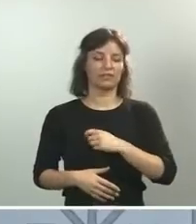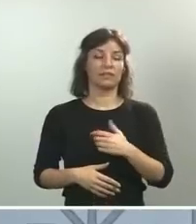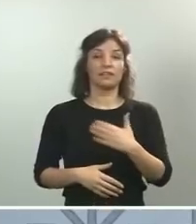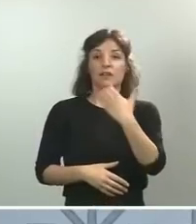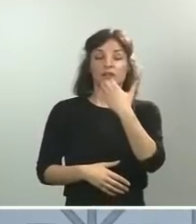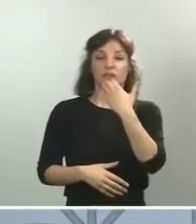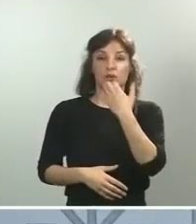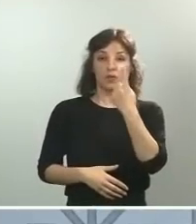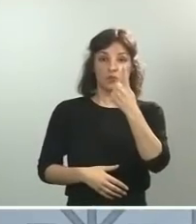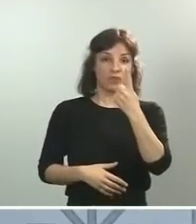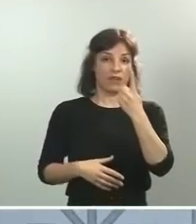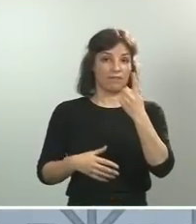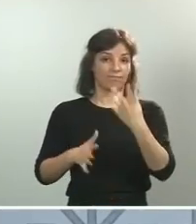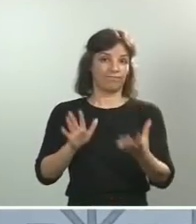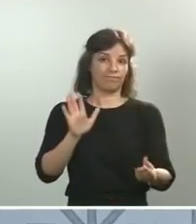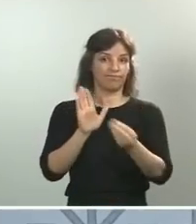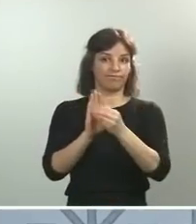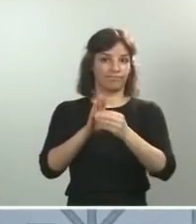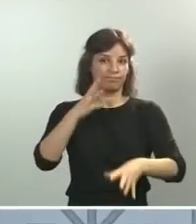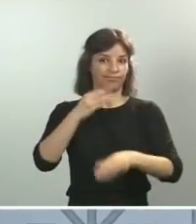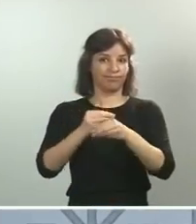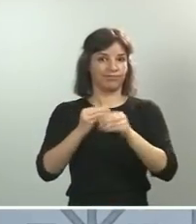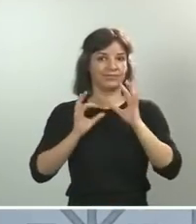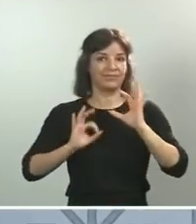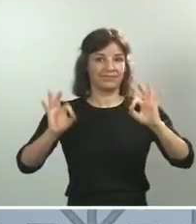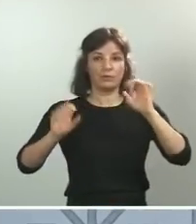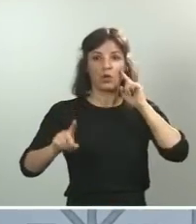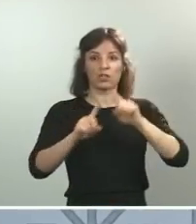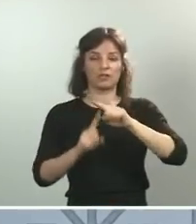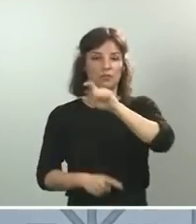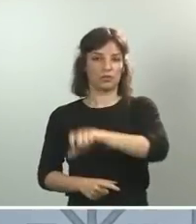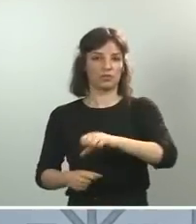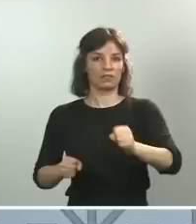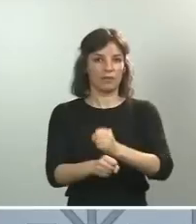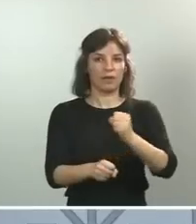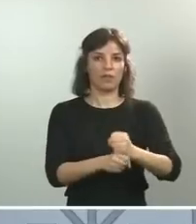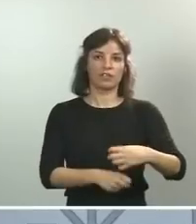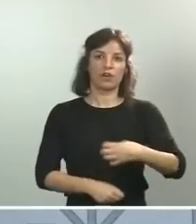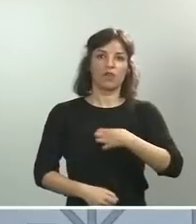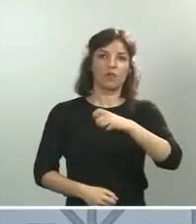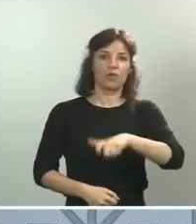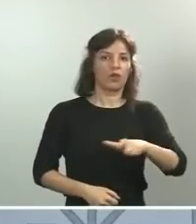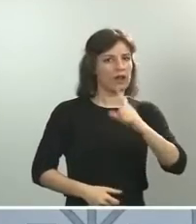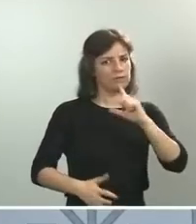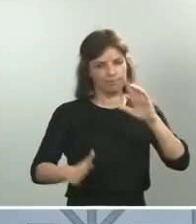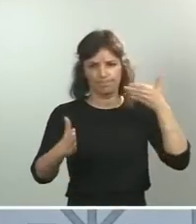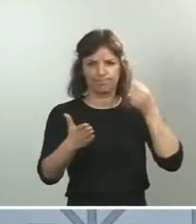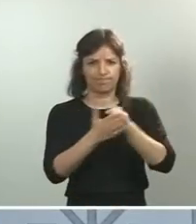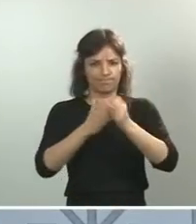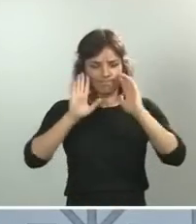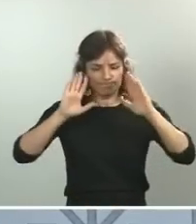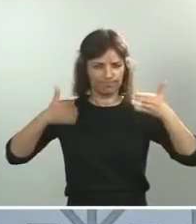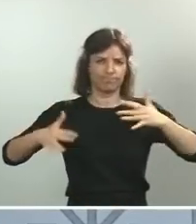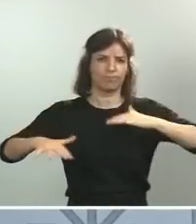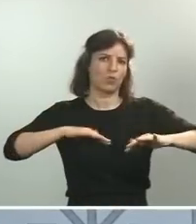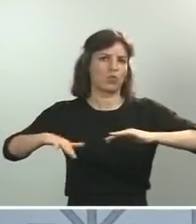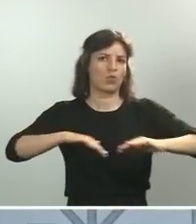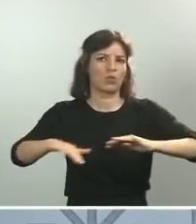nosos trabajadores e funcionarios se pusieran a tope con isto e, neste